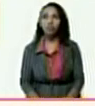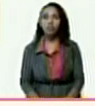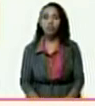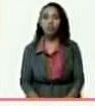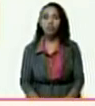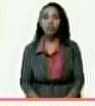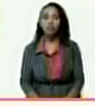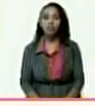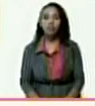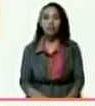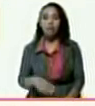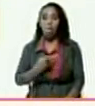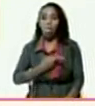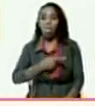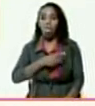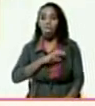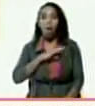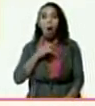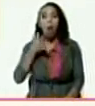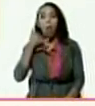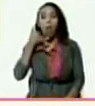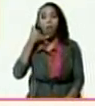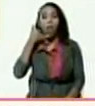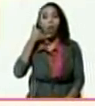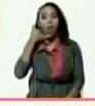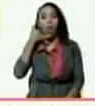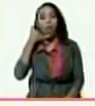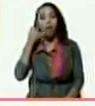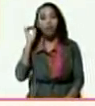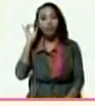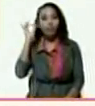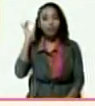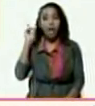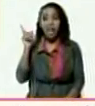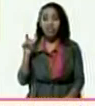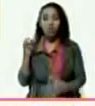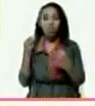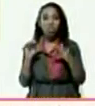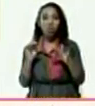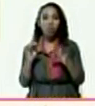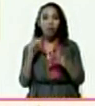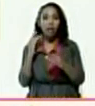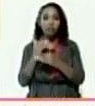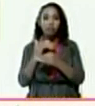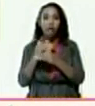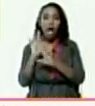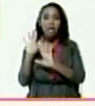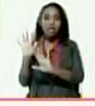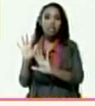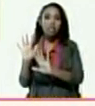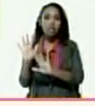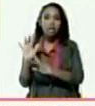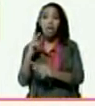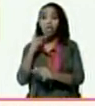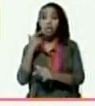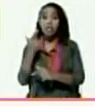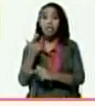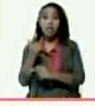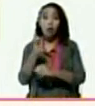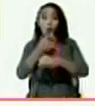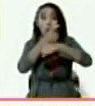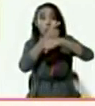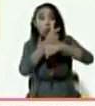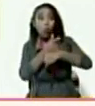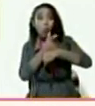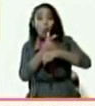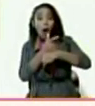fingir que tienen una conversación por teléfono. Eso es normal en ellos, absolutamente, en decir: me están apuntando con una